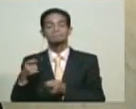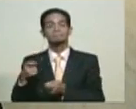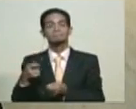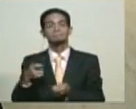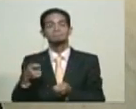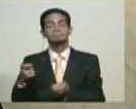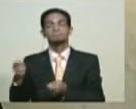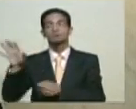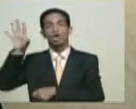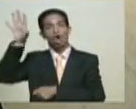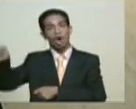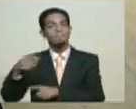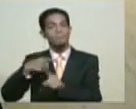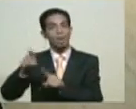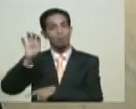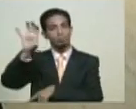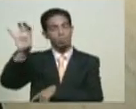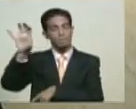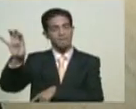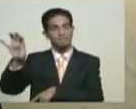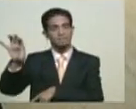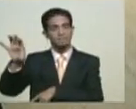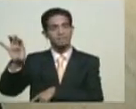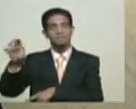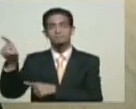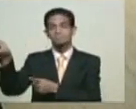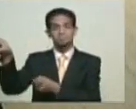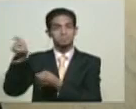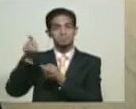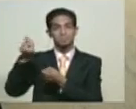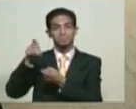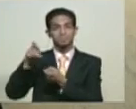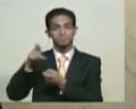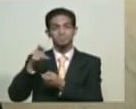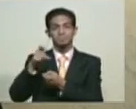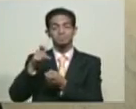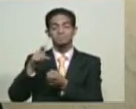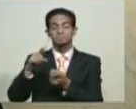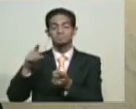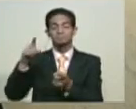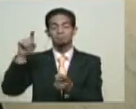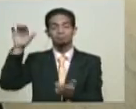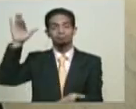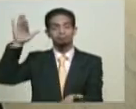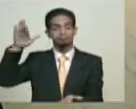mensuales a cero. A nada.